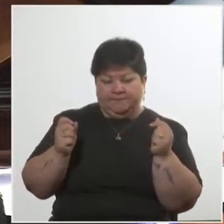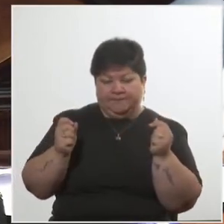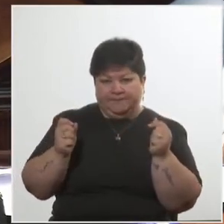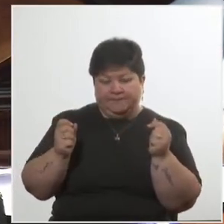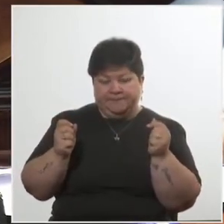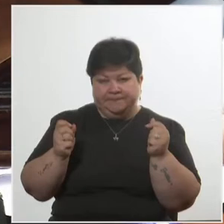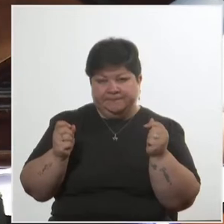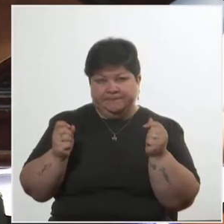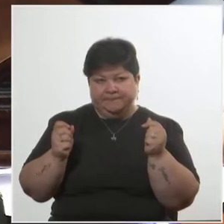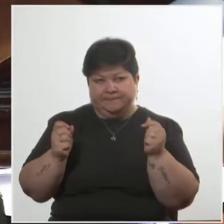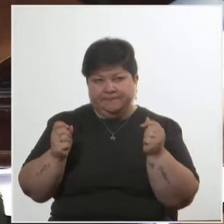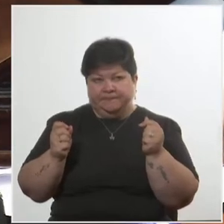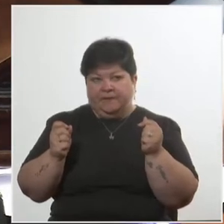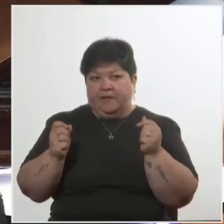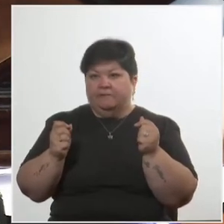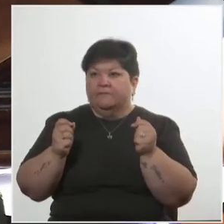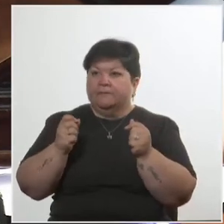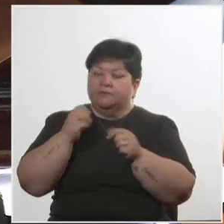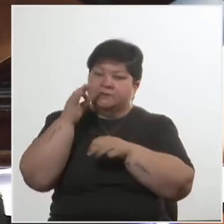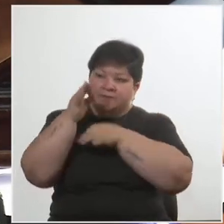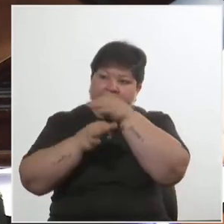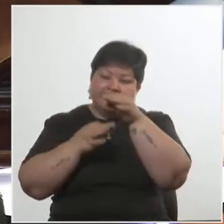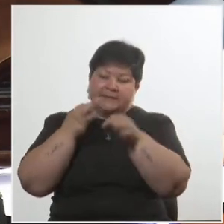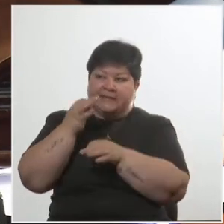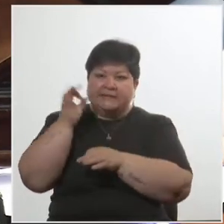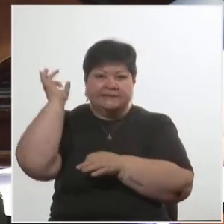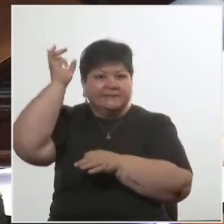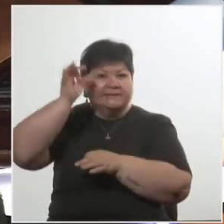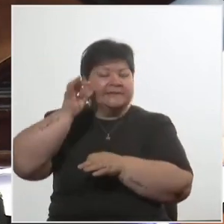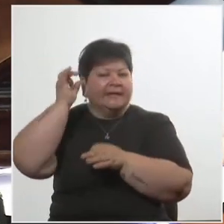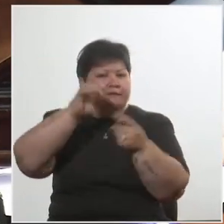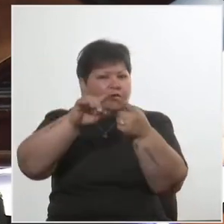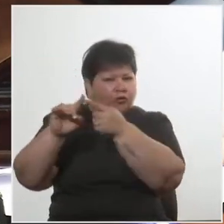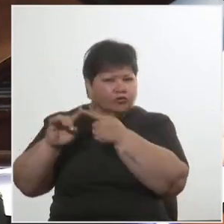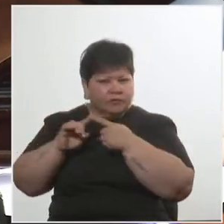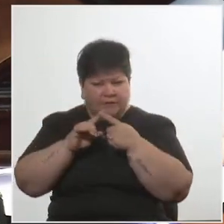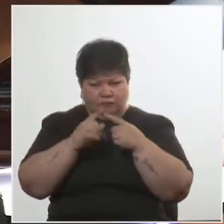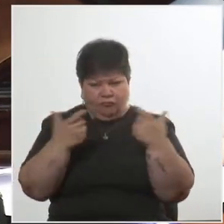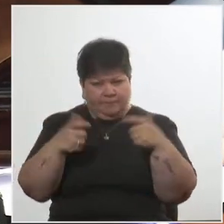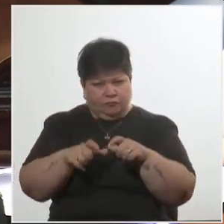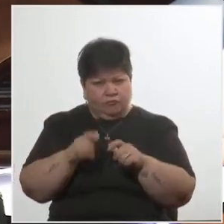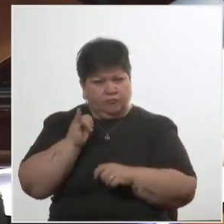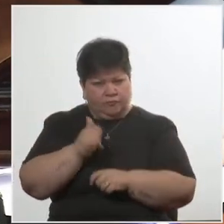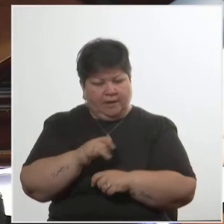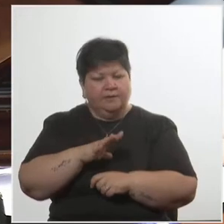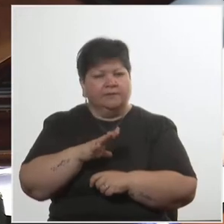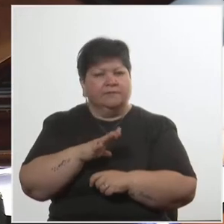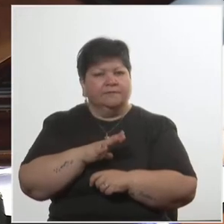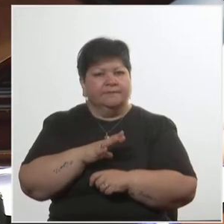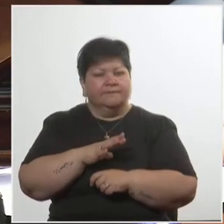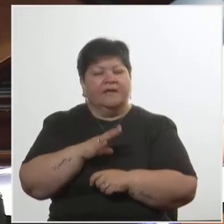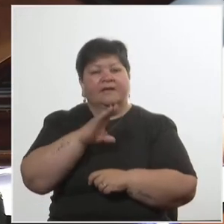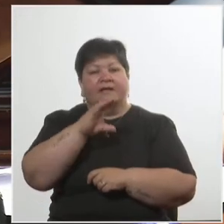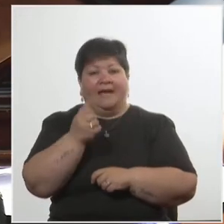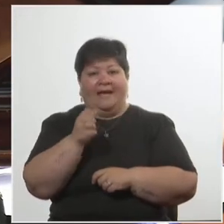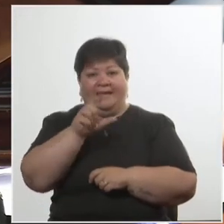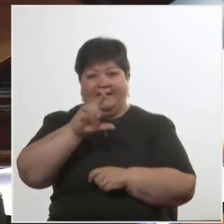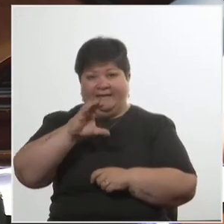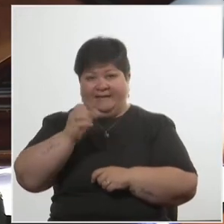darle conocimiento al senado donde hay un consenso de la comisión calcar